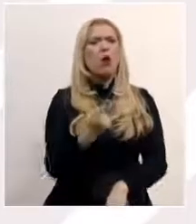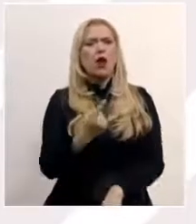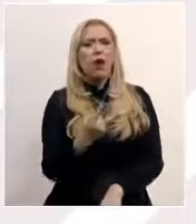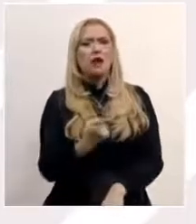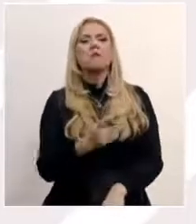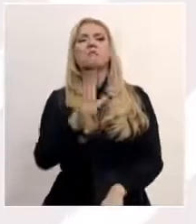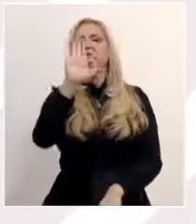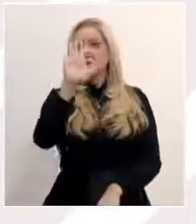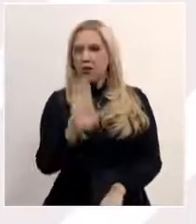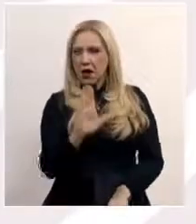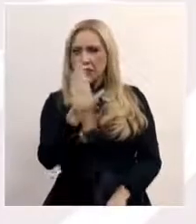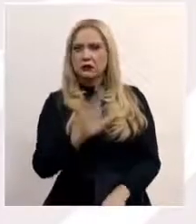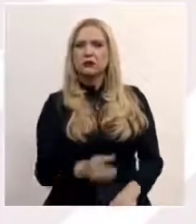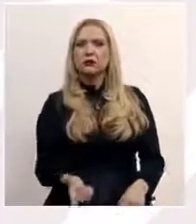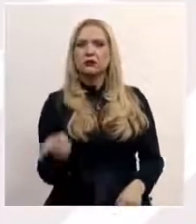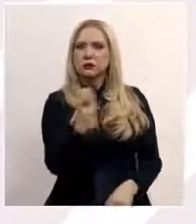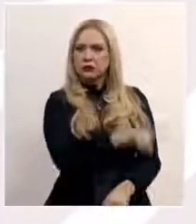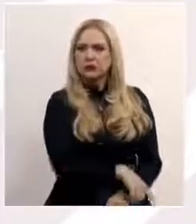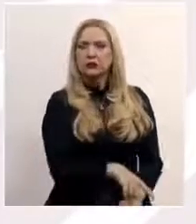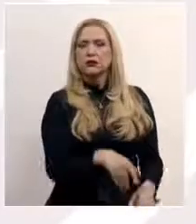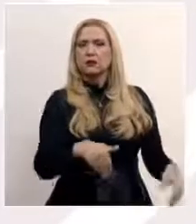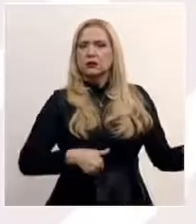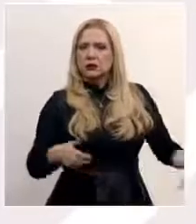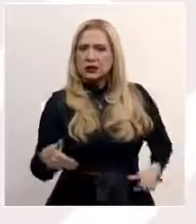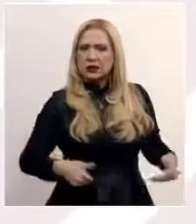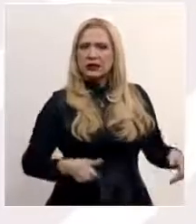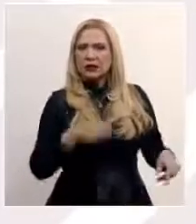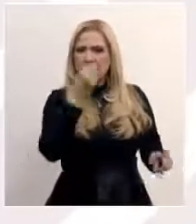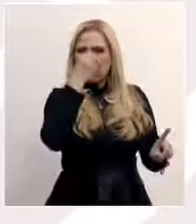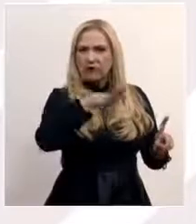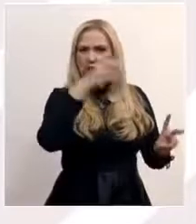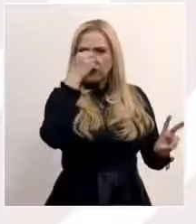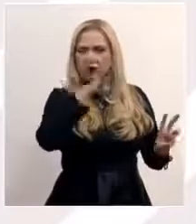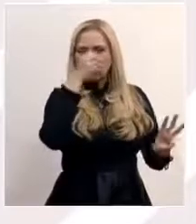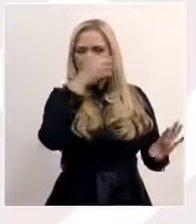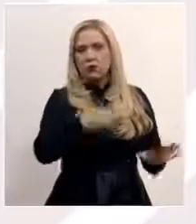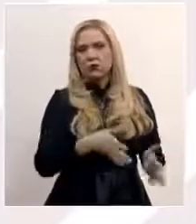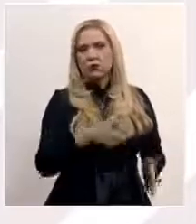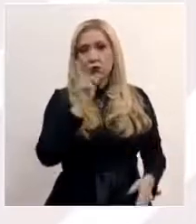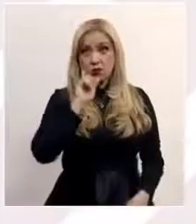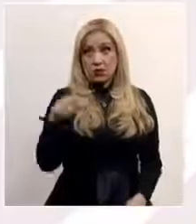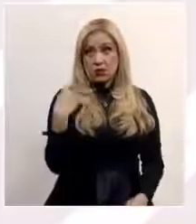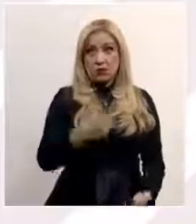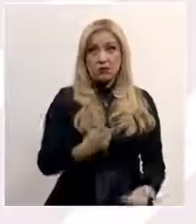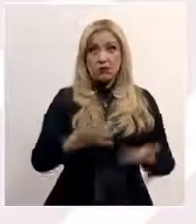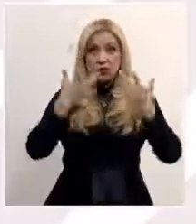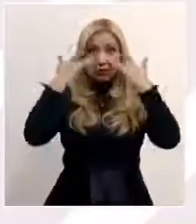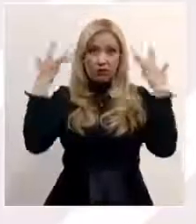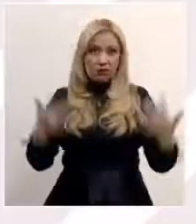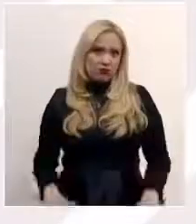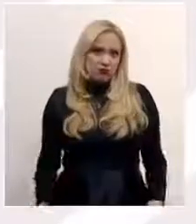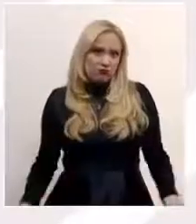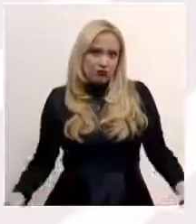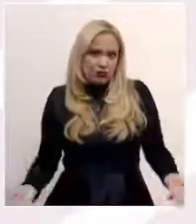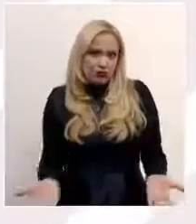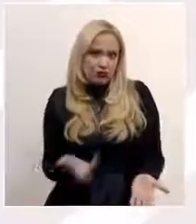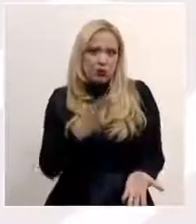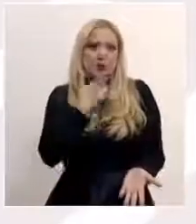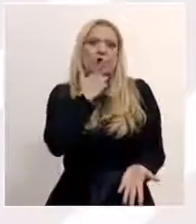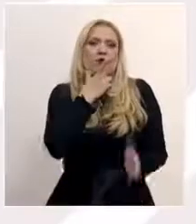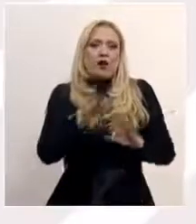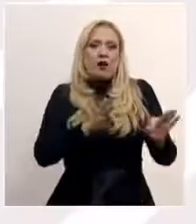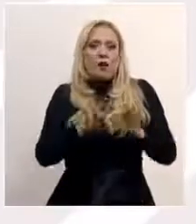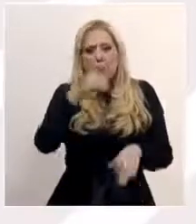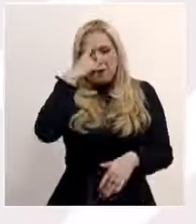ninguna mujer embarazada pretende quedarse sin un ingreso y en este caso que lo tenga sin seguridad social, que